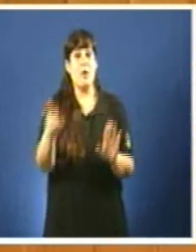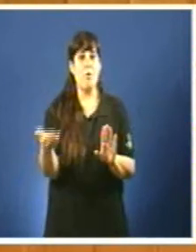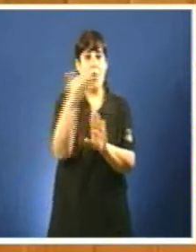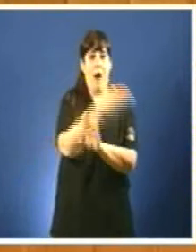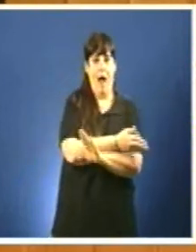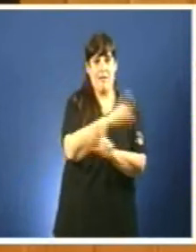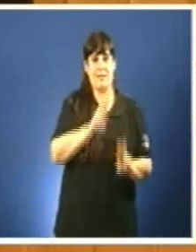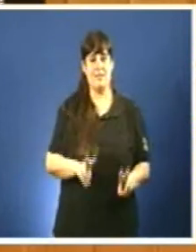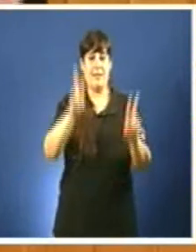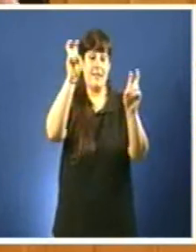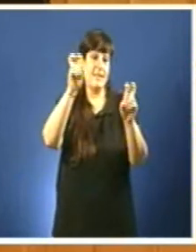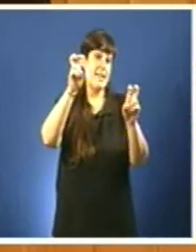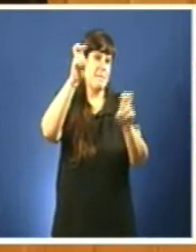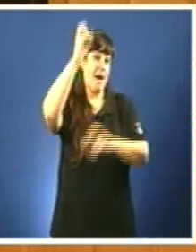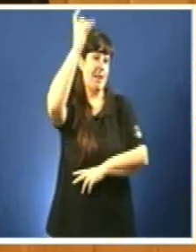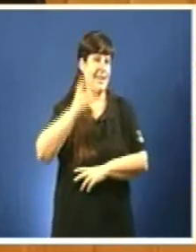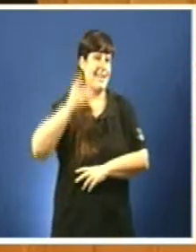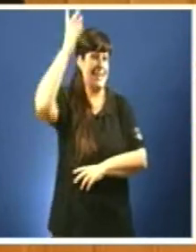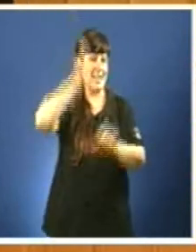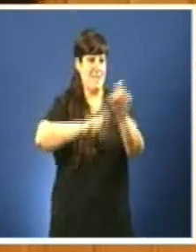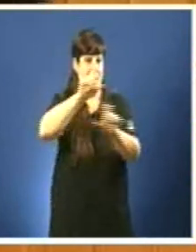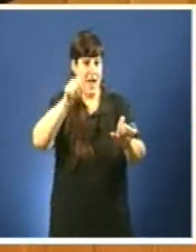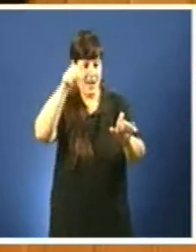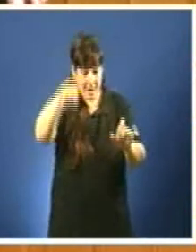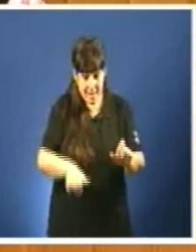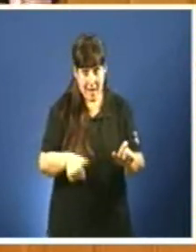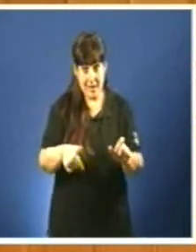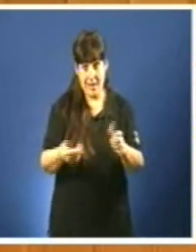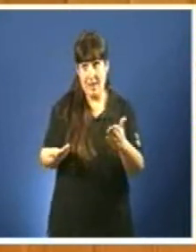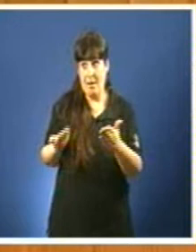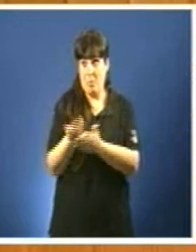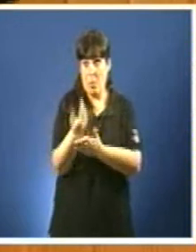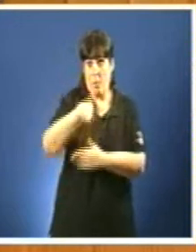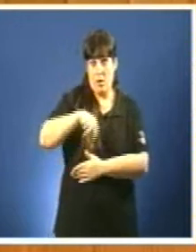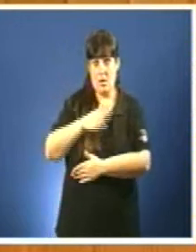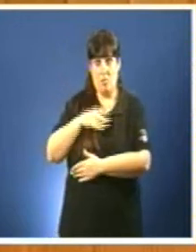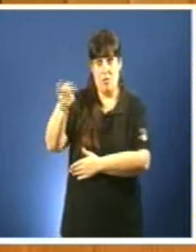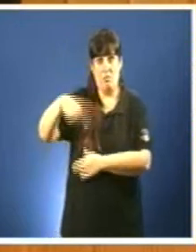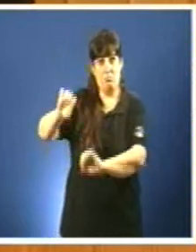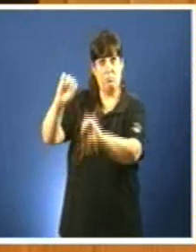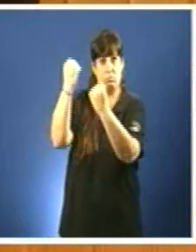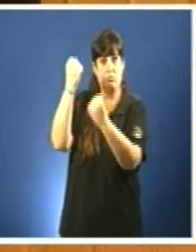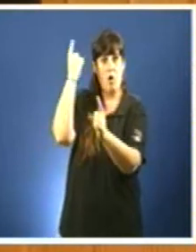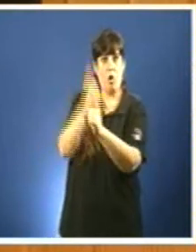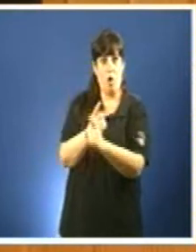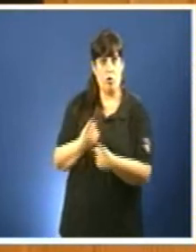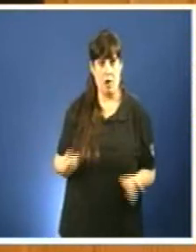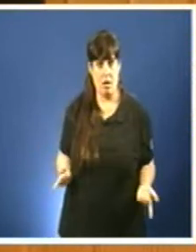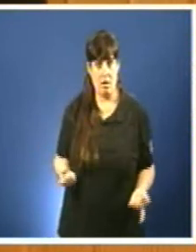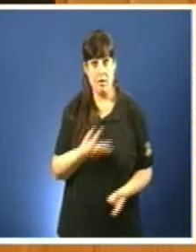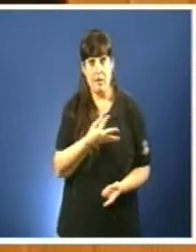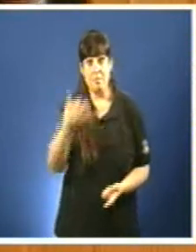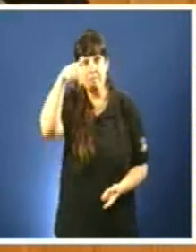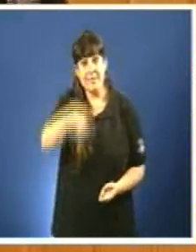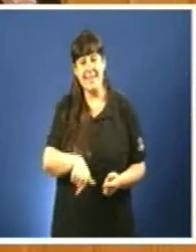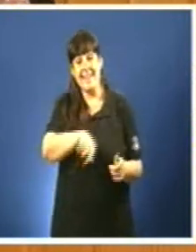iniciativas legislativas populares que presentou o BNG nesta Cámara, cando votaron en contra da lei de consultas populares que presentou o BNG nesta